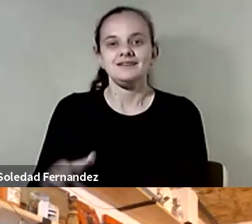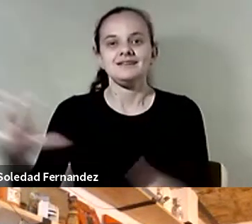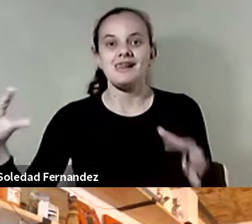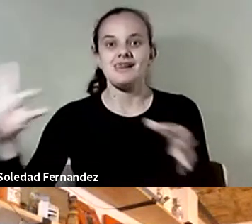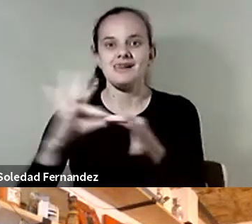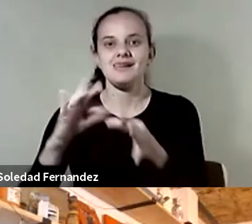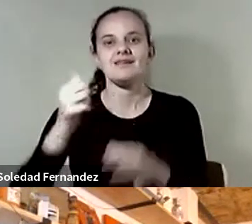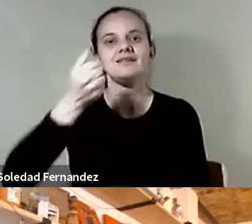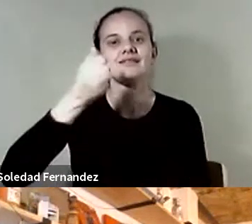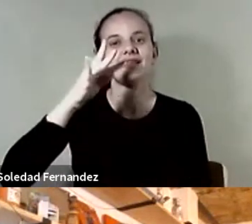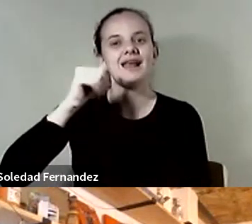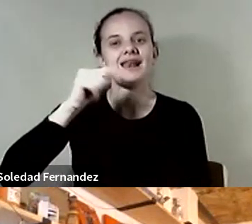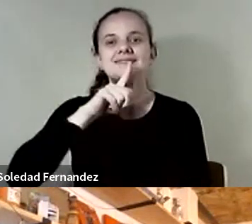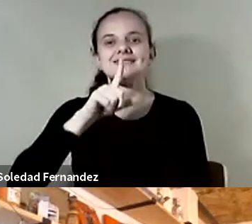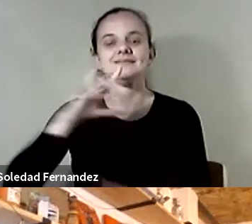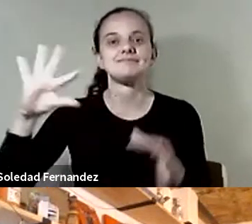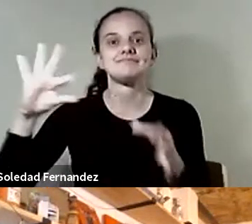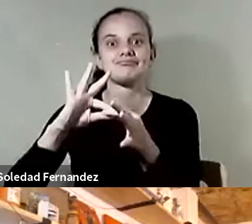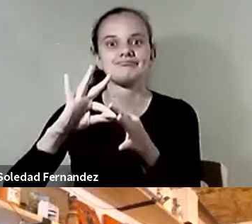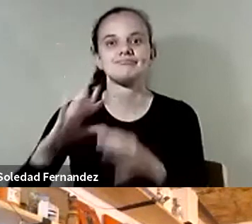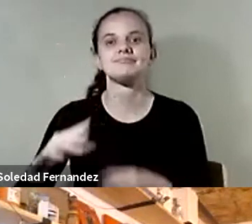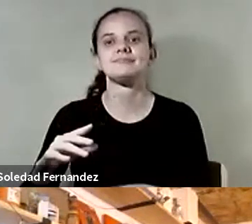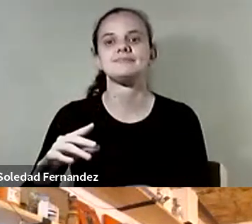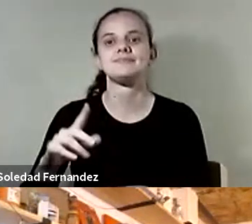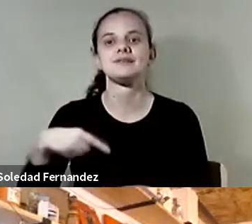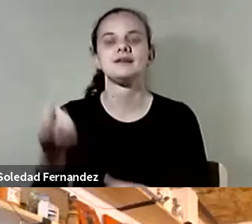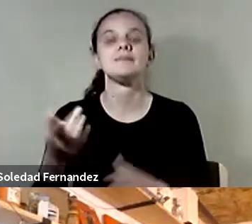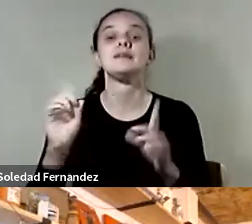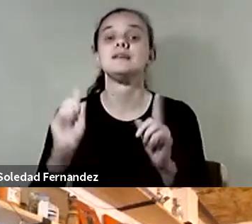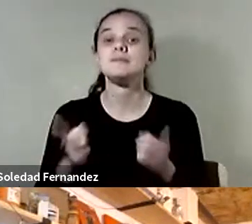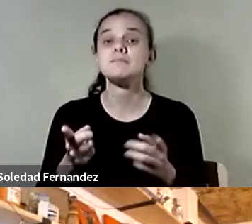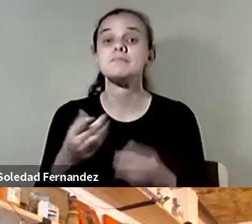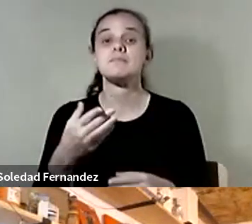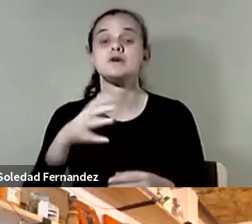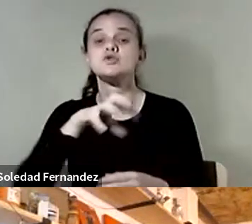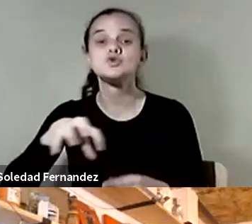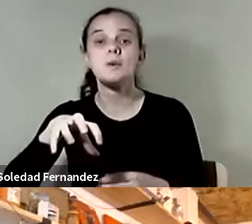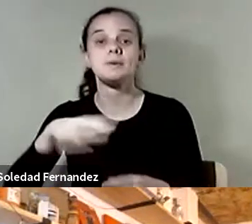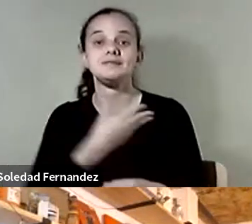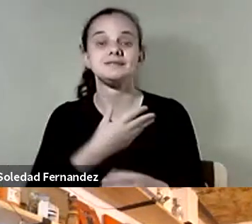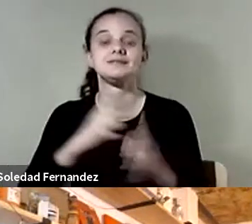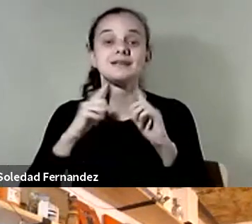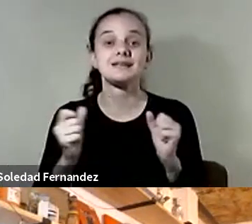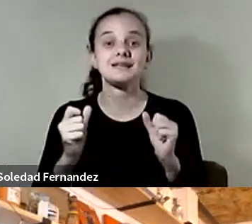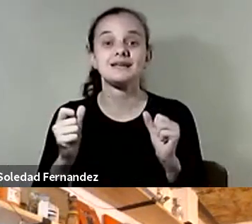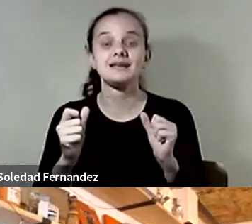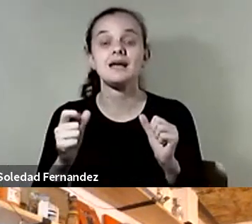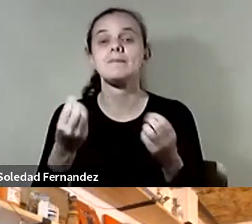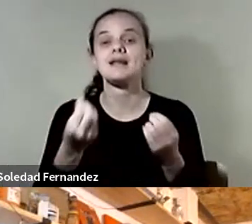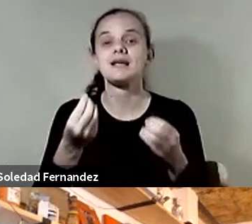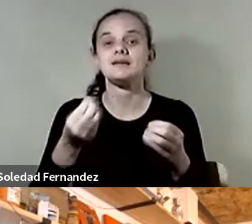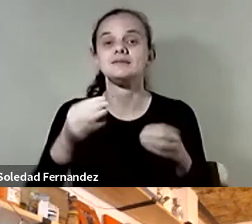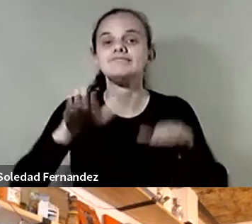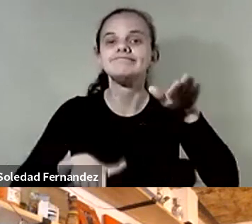con DALAT y acompañarnos también junto con la subsecretaría en este objetivo de reducir la brecha digital